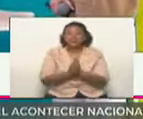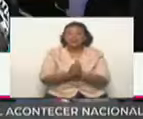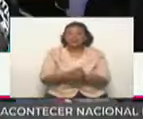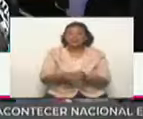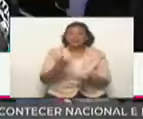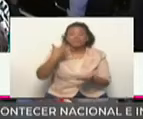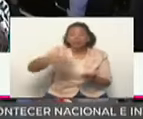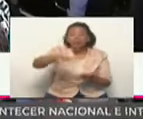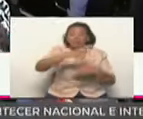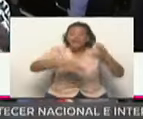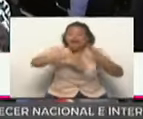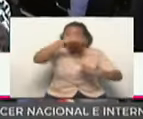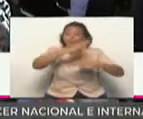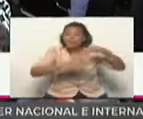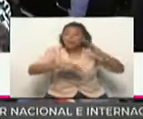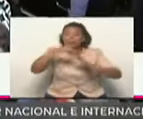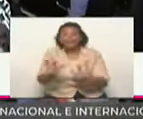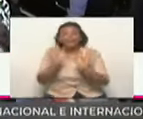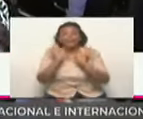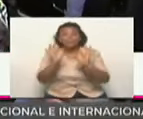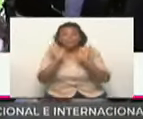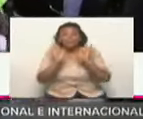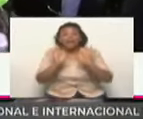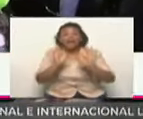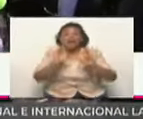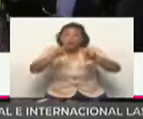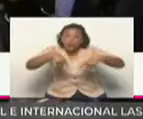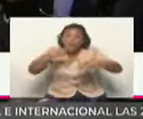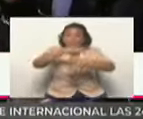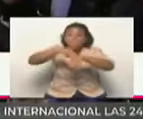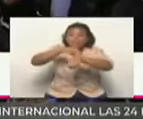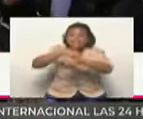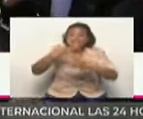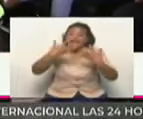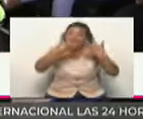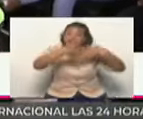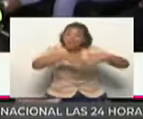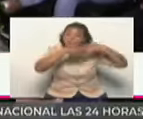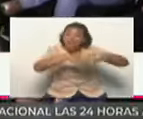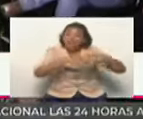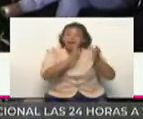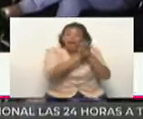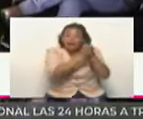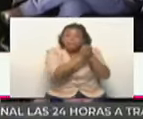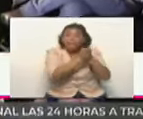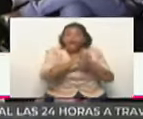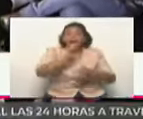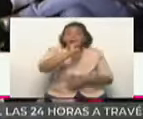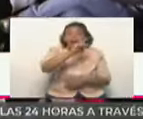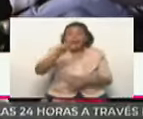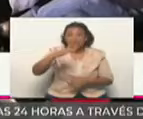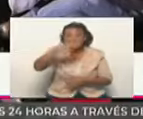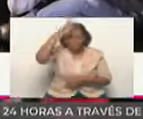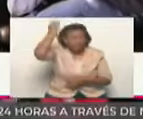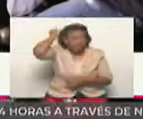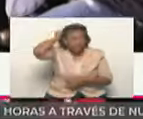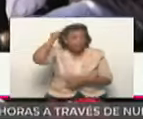bueno. Verdaderamente, aquí también tenemos invitado especial al nuevo ministro de Industria, compañero